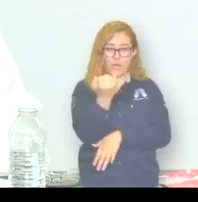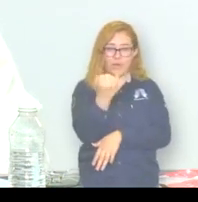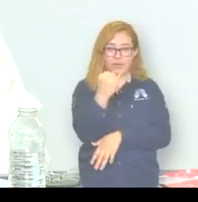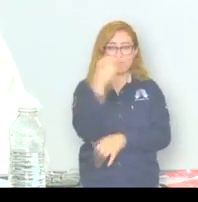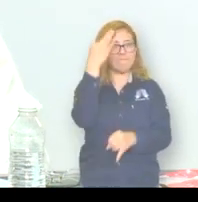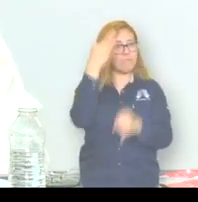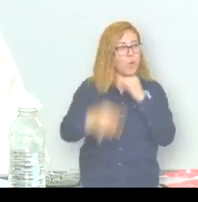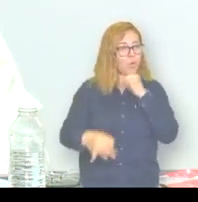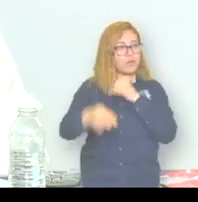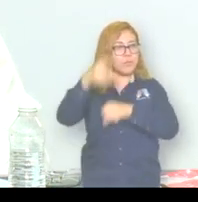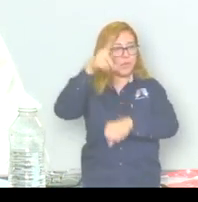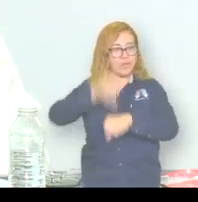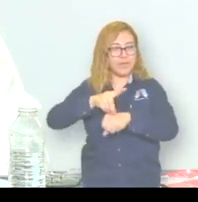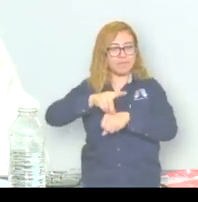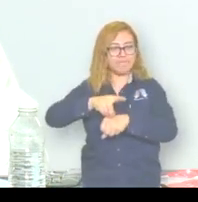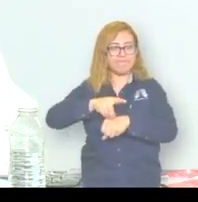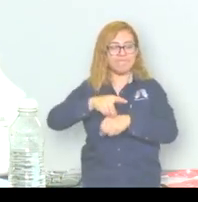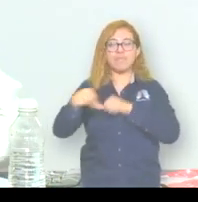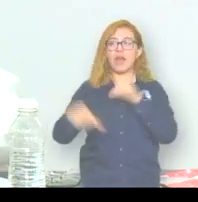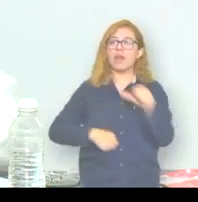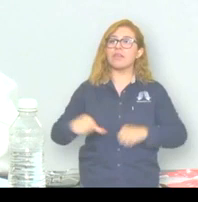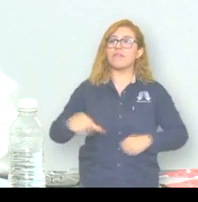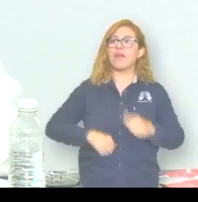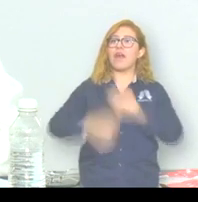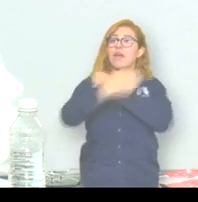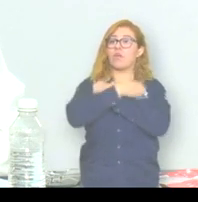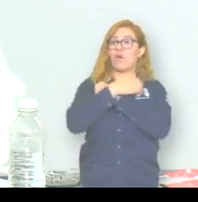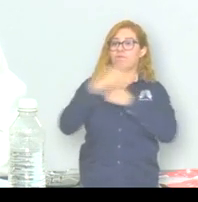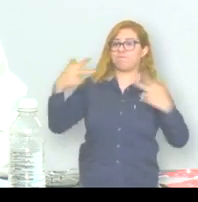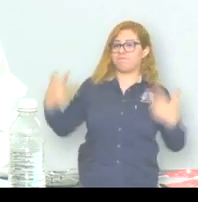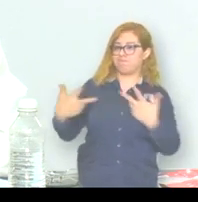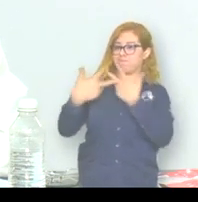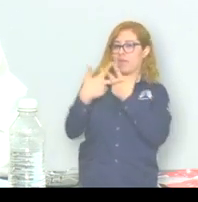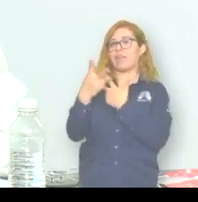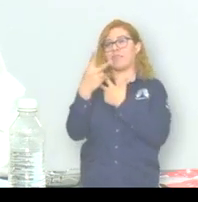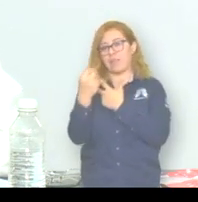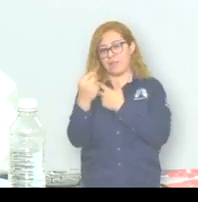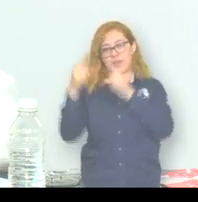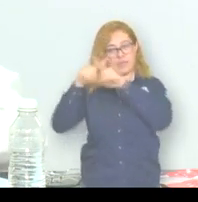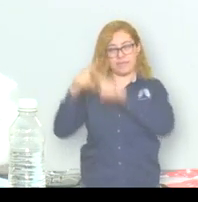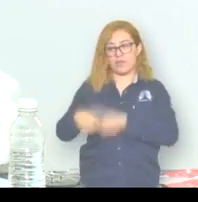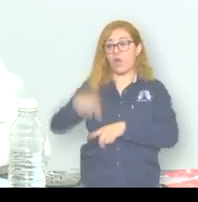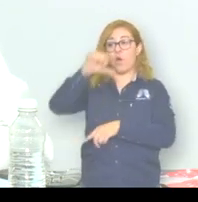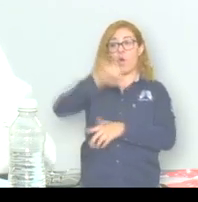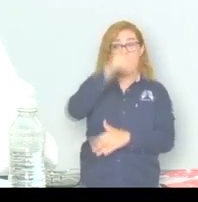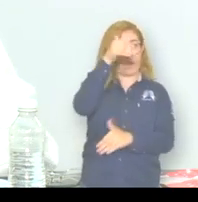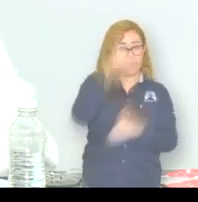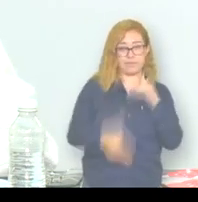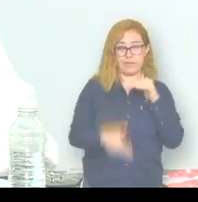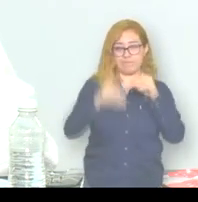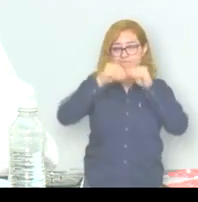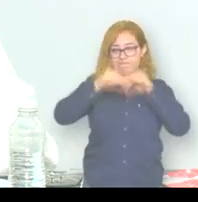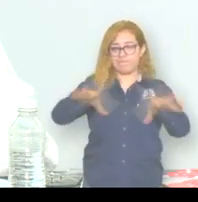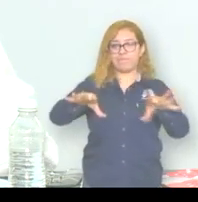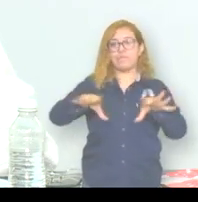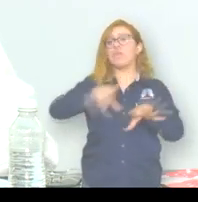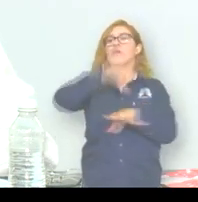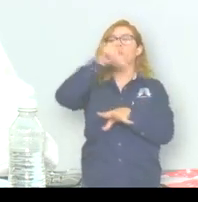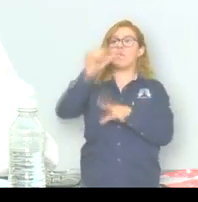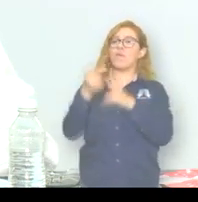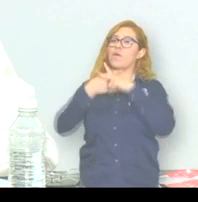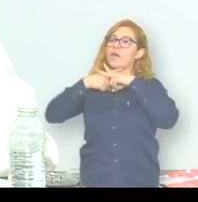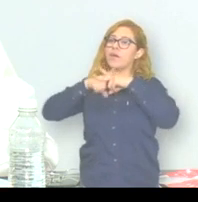es el último día de actividad de educación a distancia. Hoy dejan de hacerse las transmisiones y